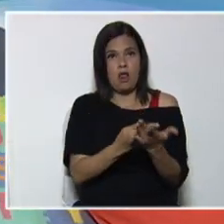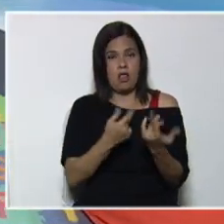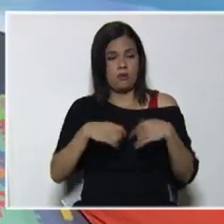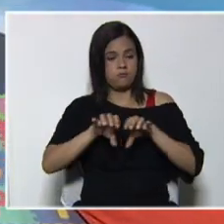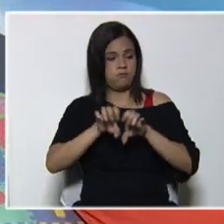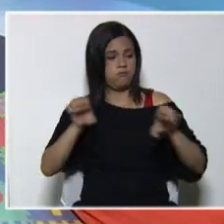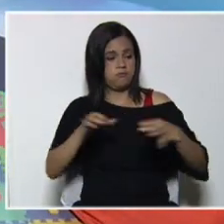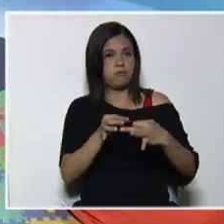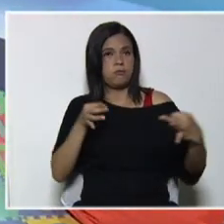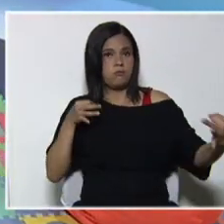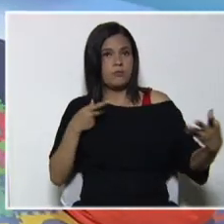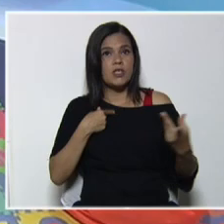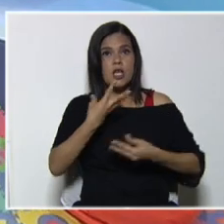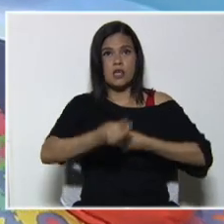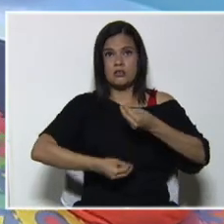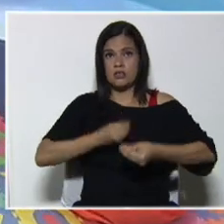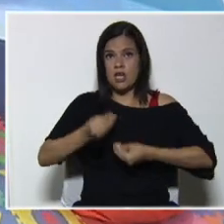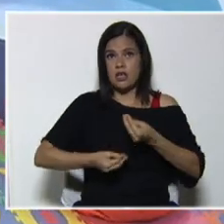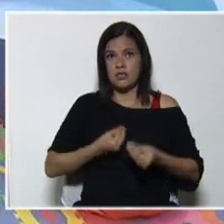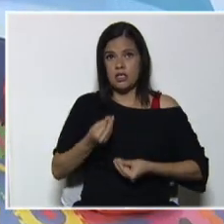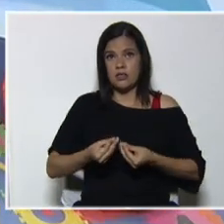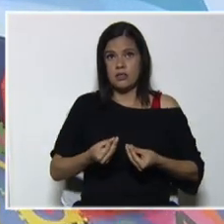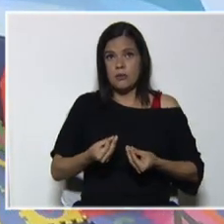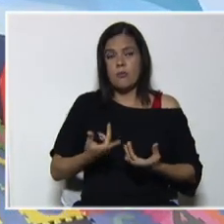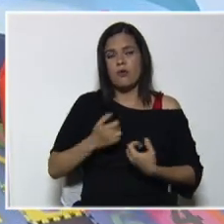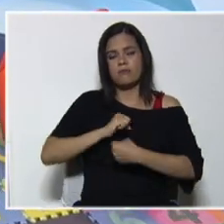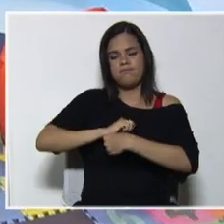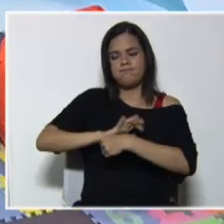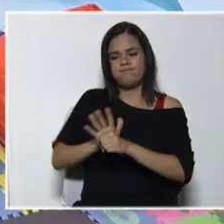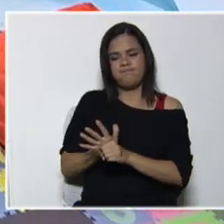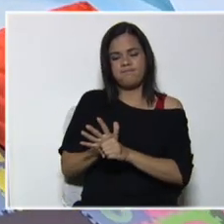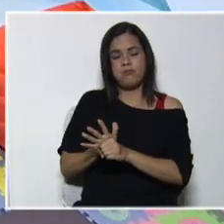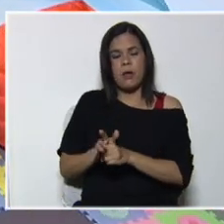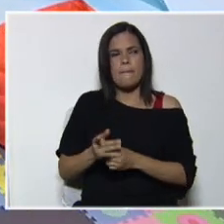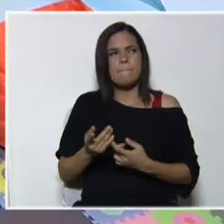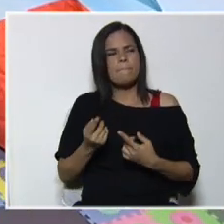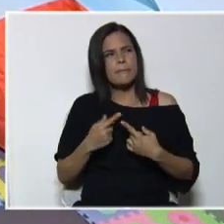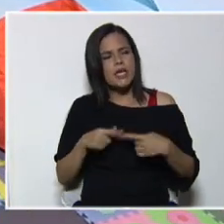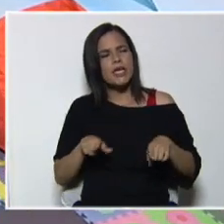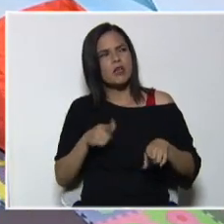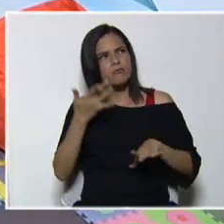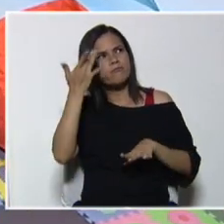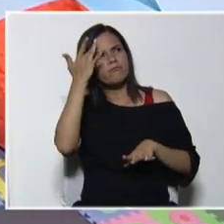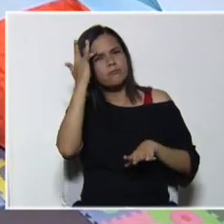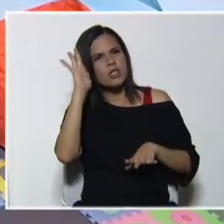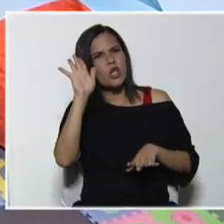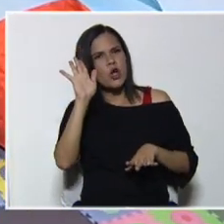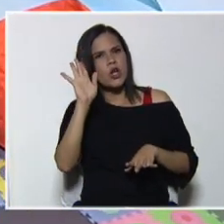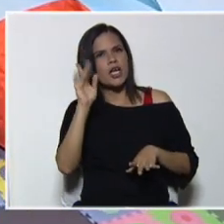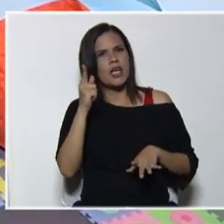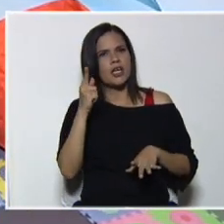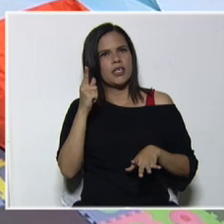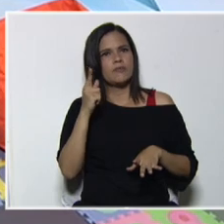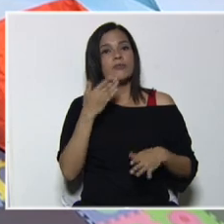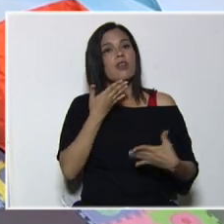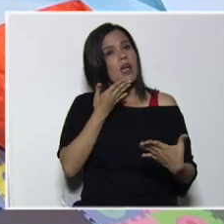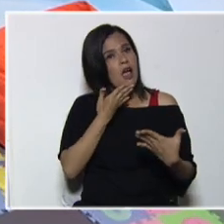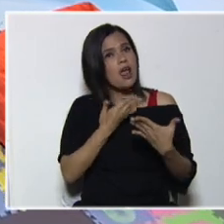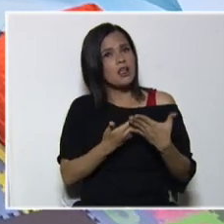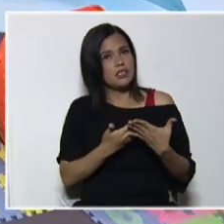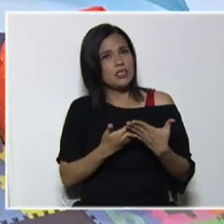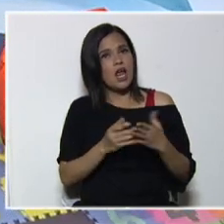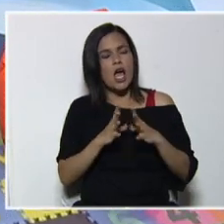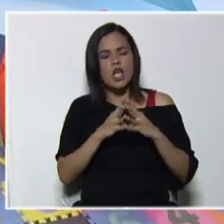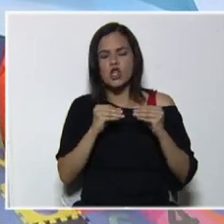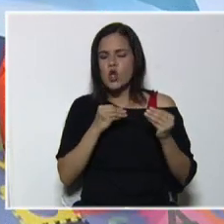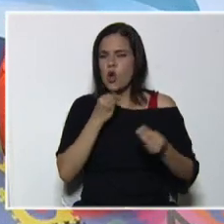generado ante la pandemia del COVID-19. Pero creo que es pertinente el momento para agradecer a todos